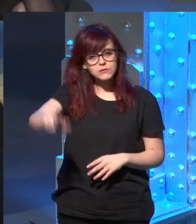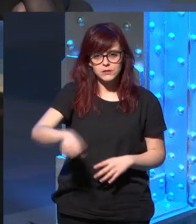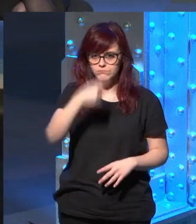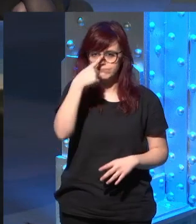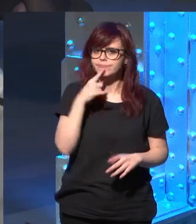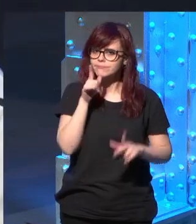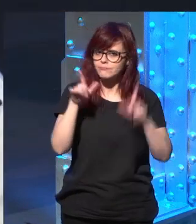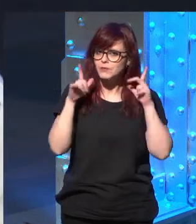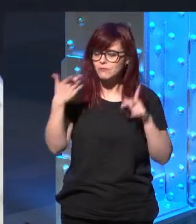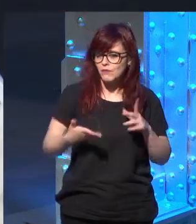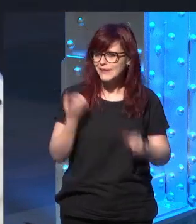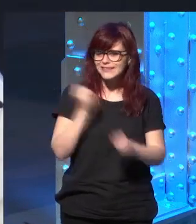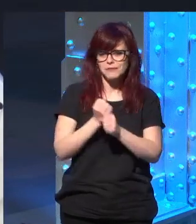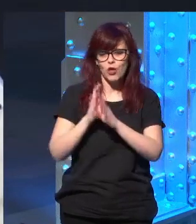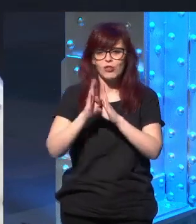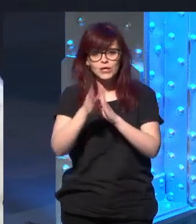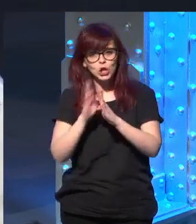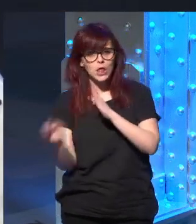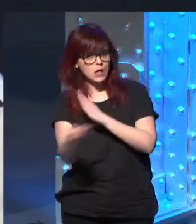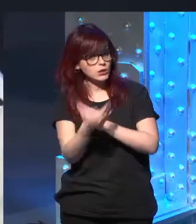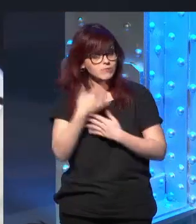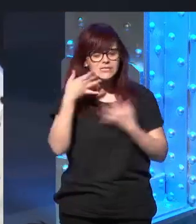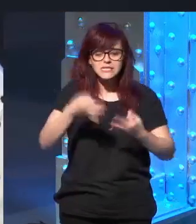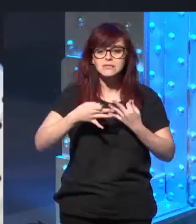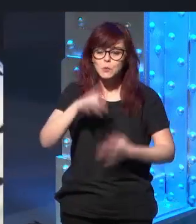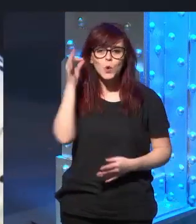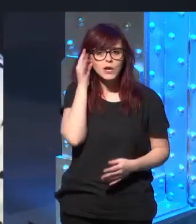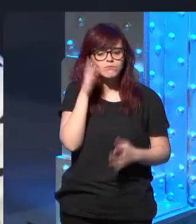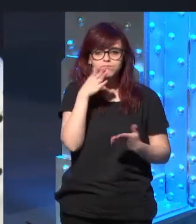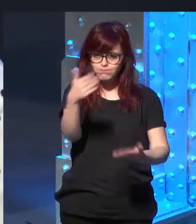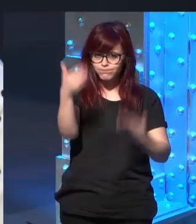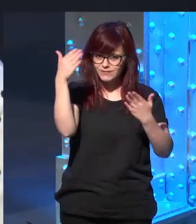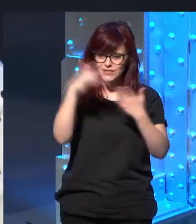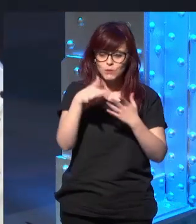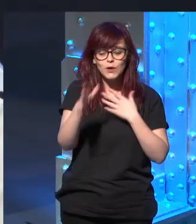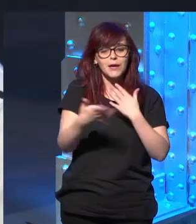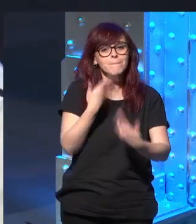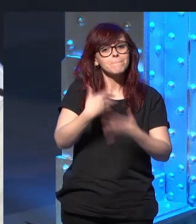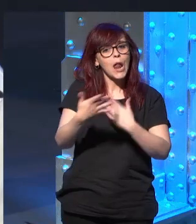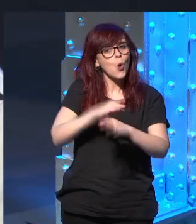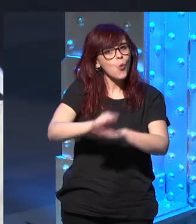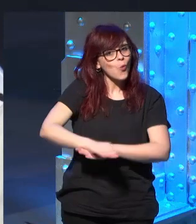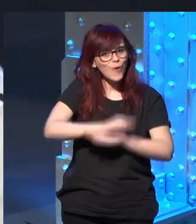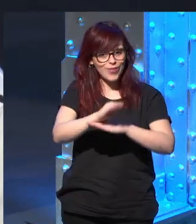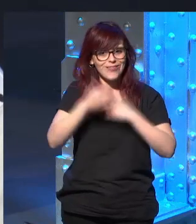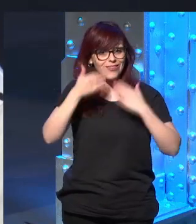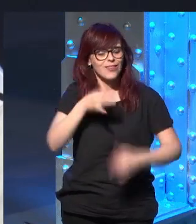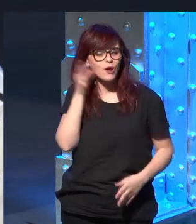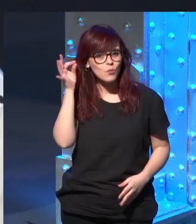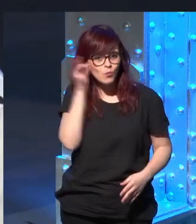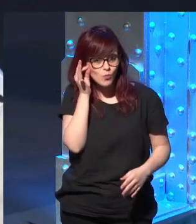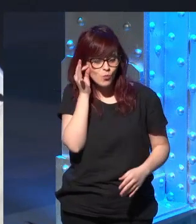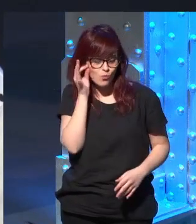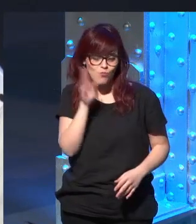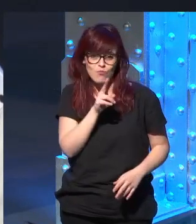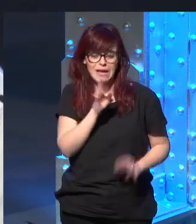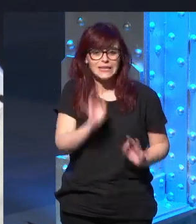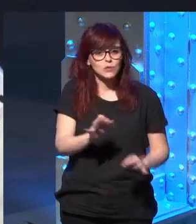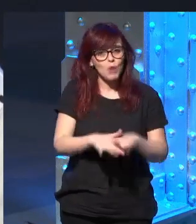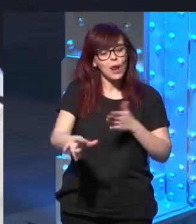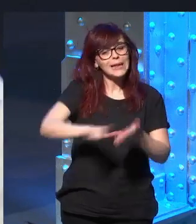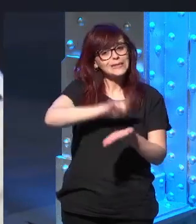el campo, trabajando directa e indirectamente. Siempre les digo que son las manos que cuidan, ¿no? Y en cuanto a la